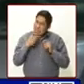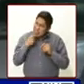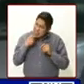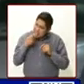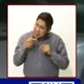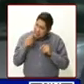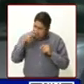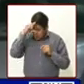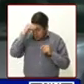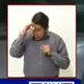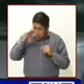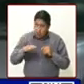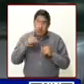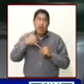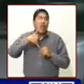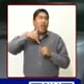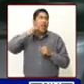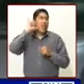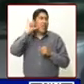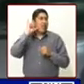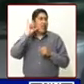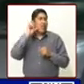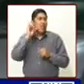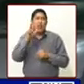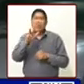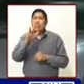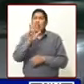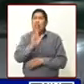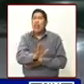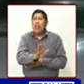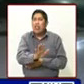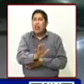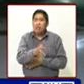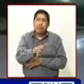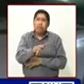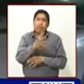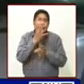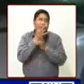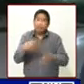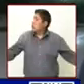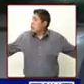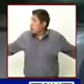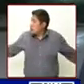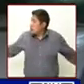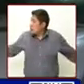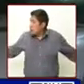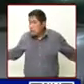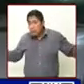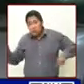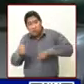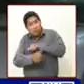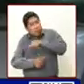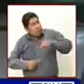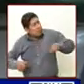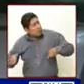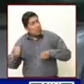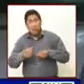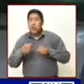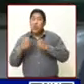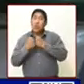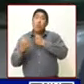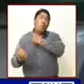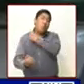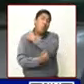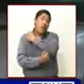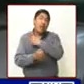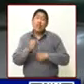manifiesta que el menor el día de ayer a esa hora, las 15:00, se habría desaparecido por inmediaciones de Puente Villa.